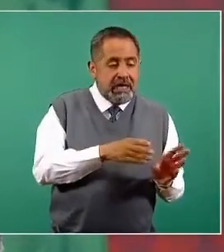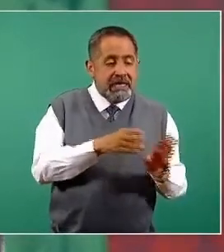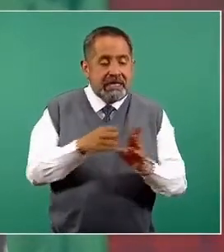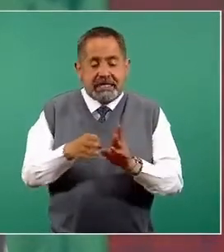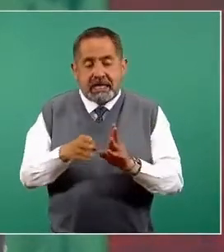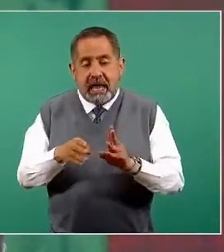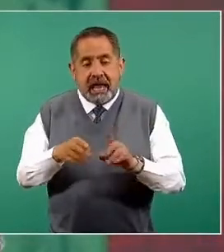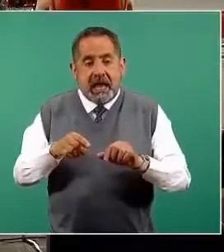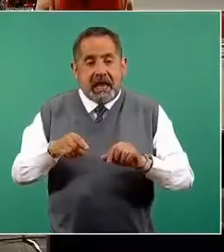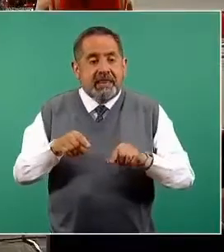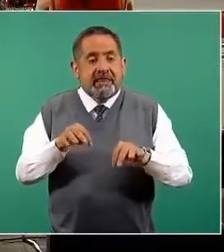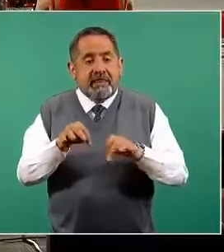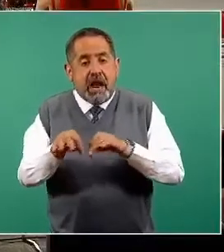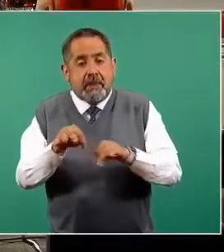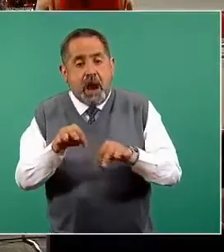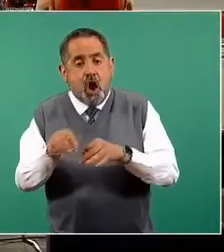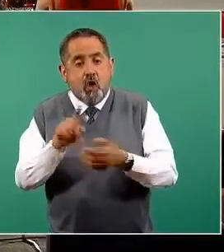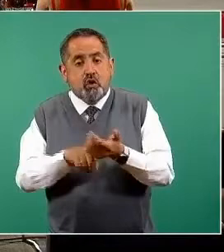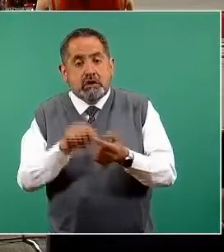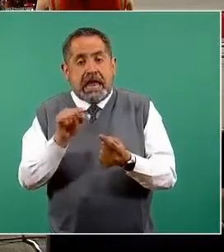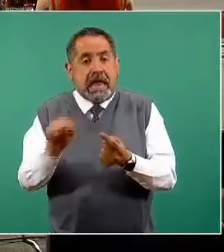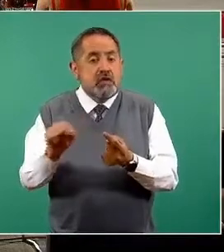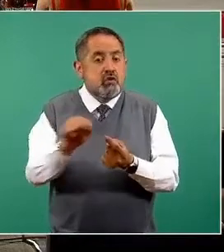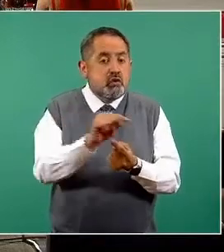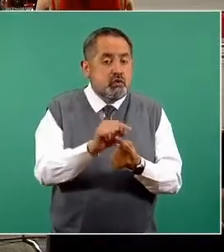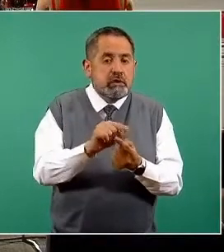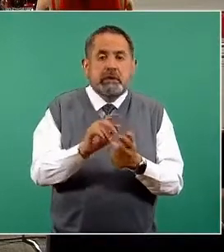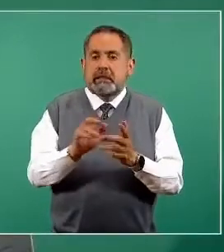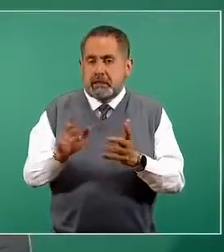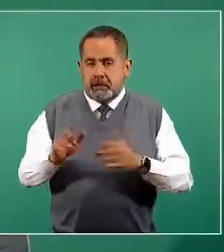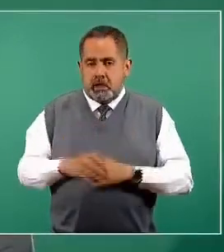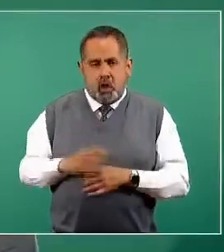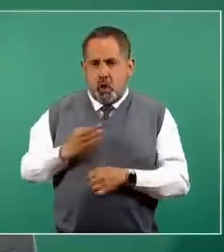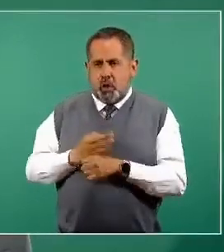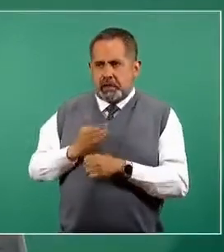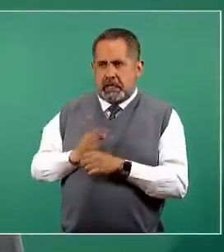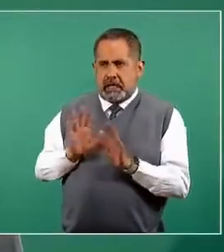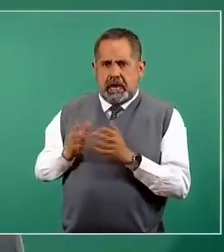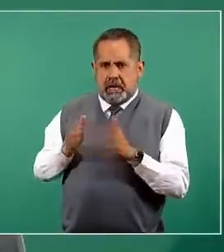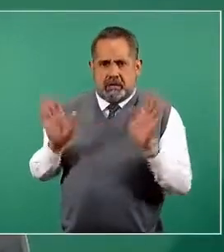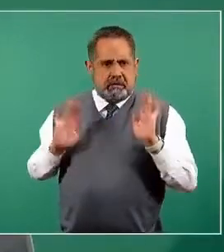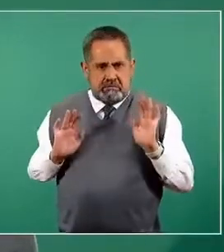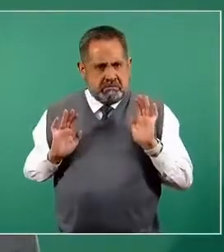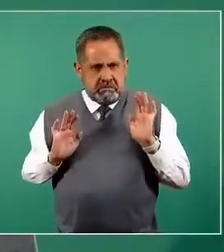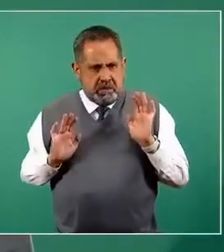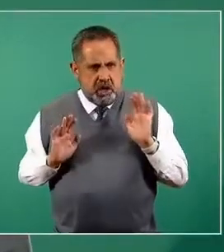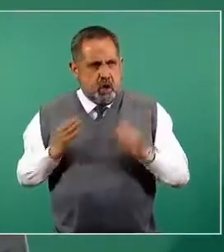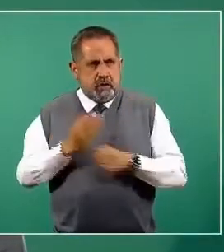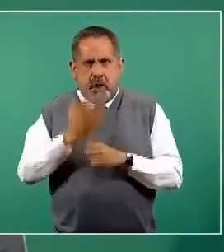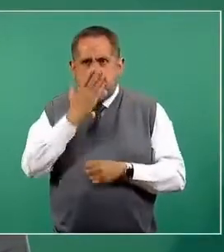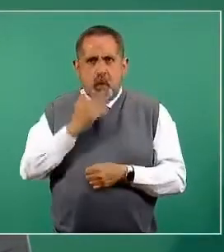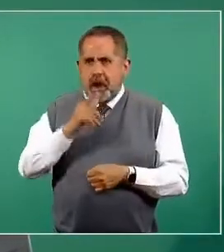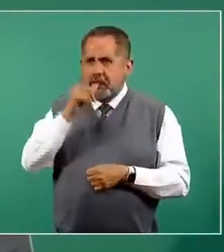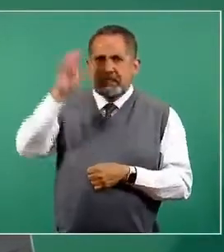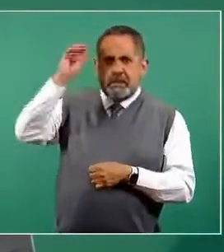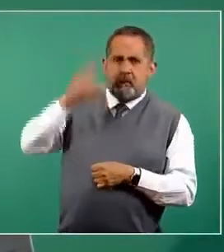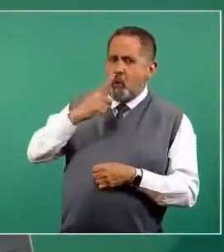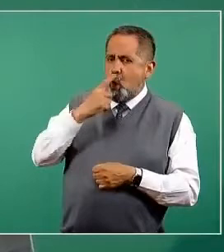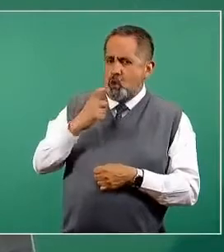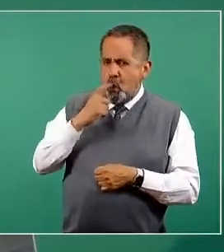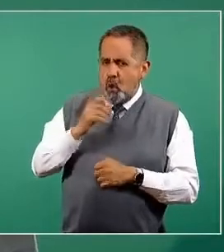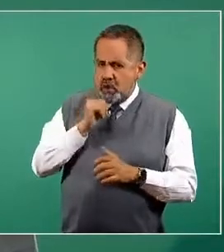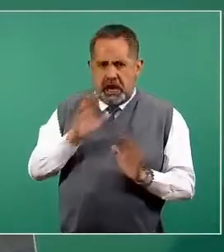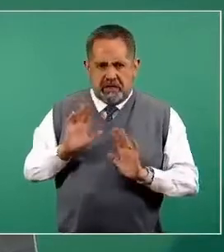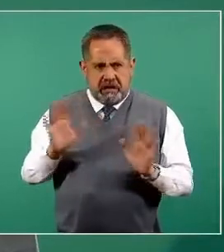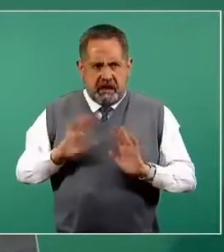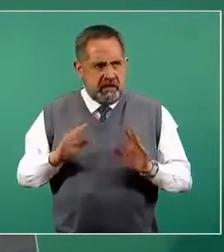actividades, los trabajos en su momento. Ahorita esto ya no está restringido porque nadie está en semáforo rojo, ninguna